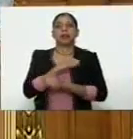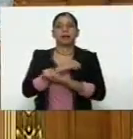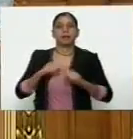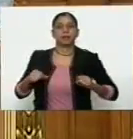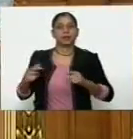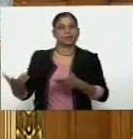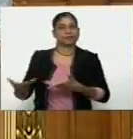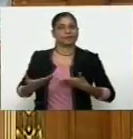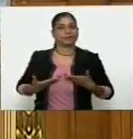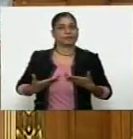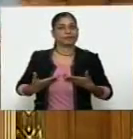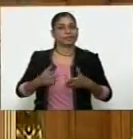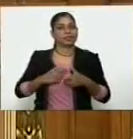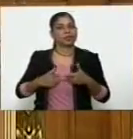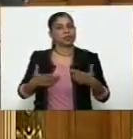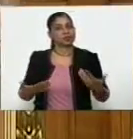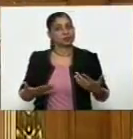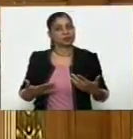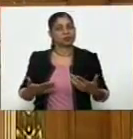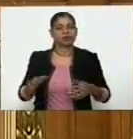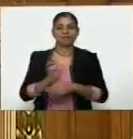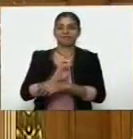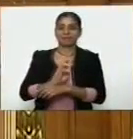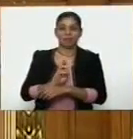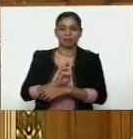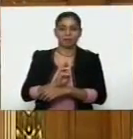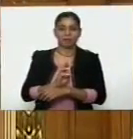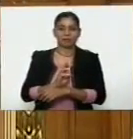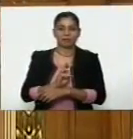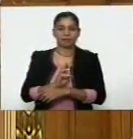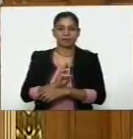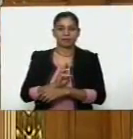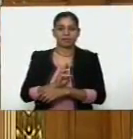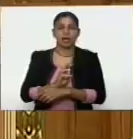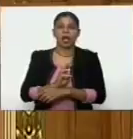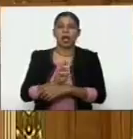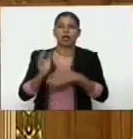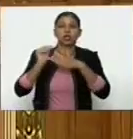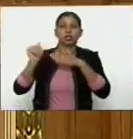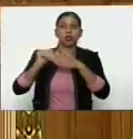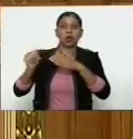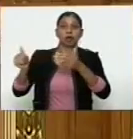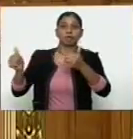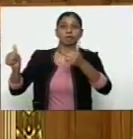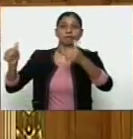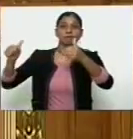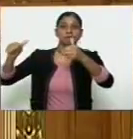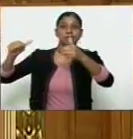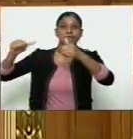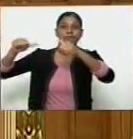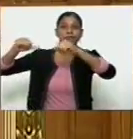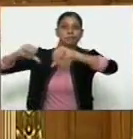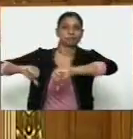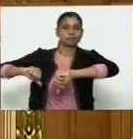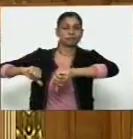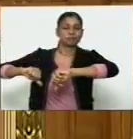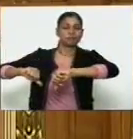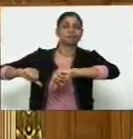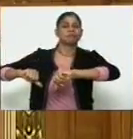situación. Por eso, más temprano que tarde, el dólar se va a desplomar. Y les ha pegado